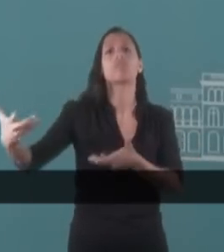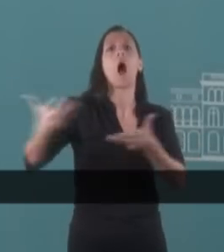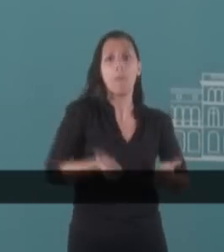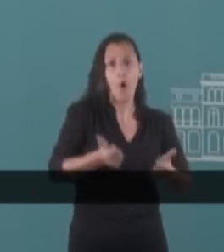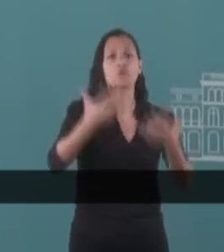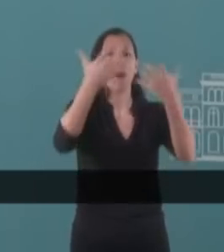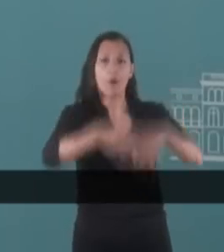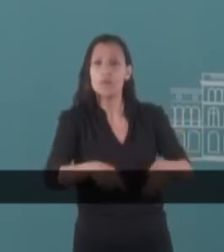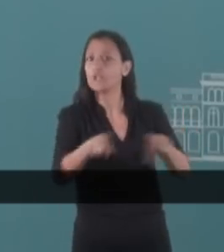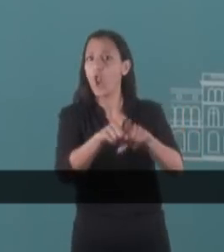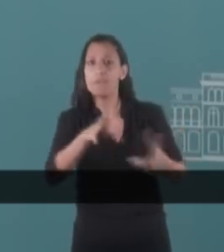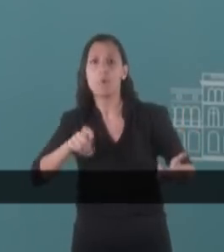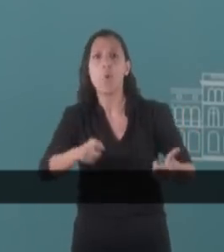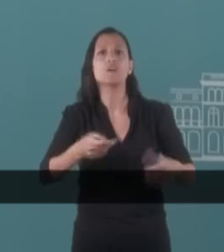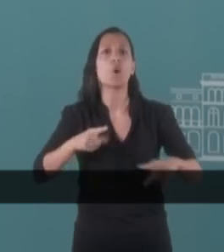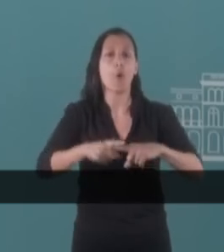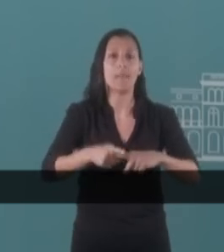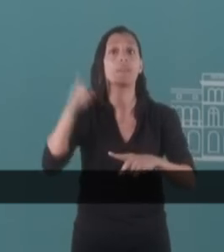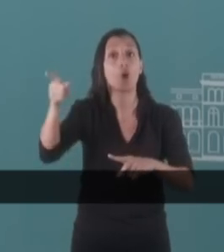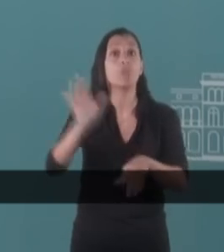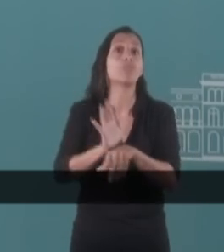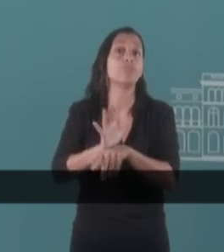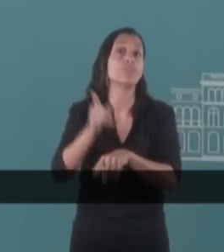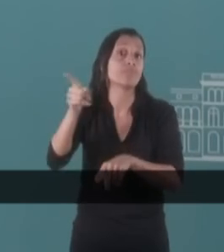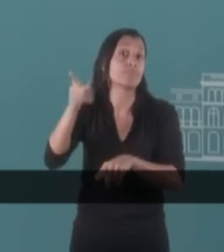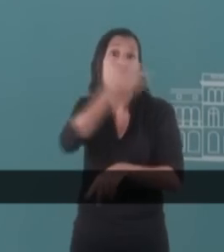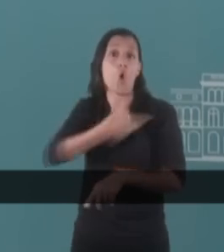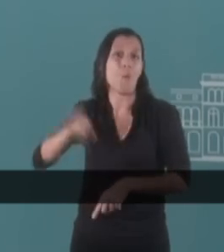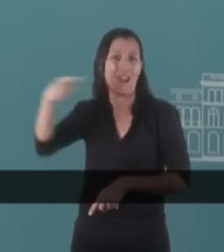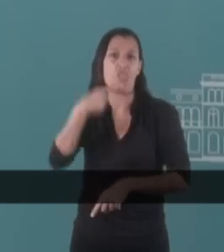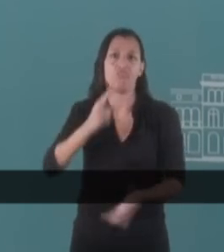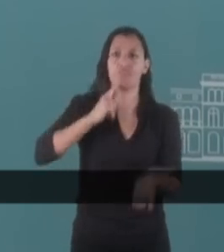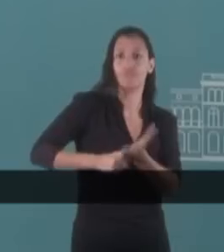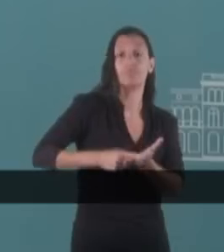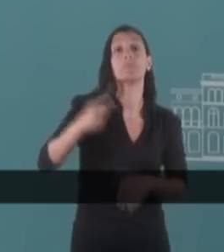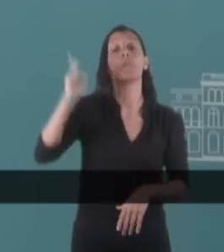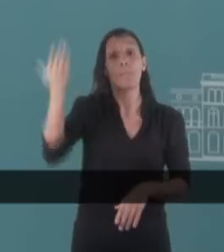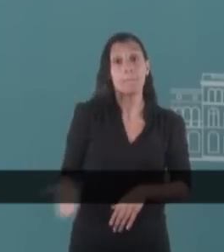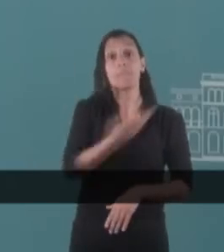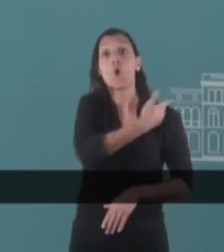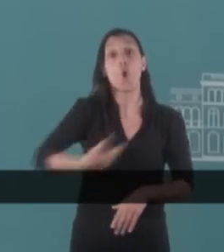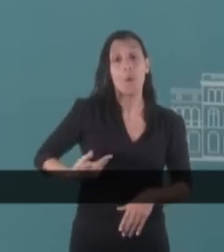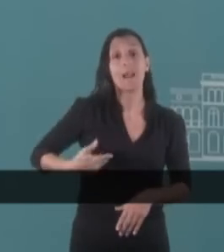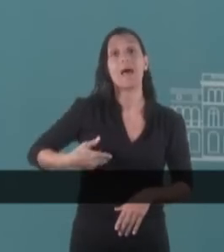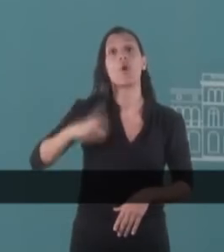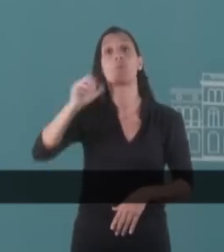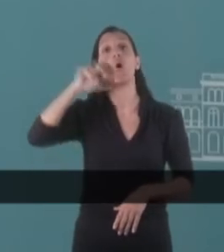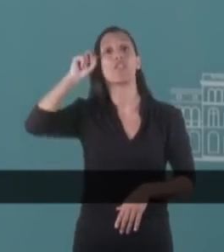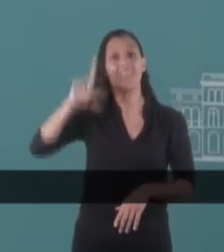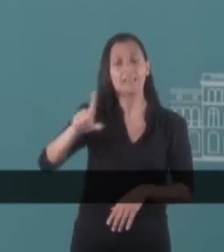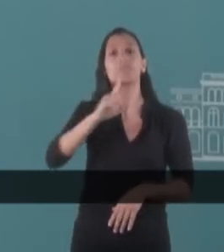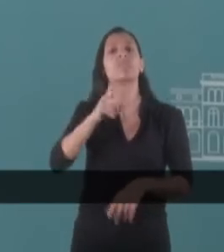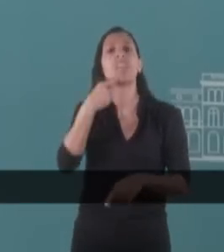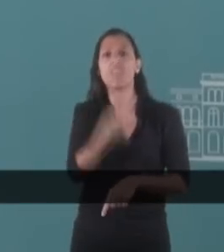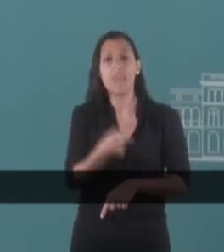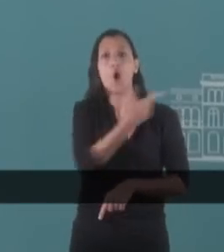el impulso, es el vicegobernador, por instrucción obviamente de su gobernador. El gobernador Bordet le